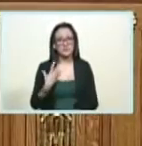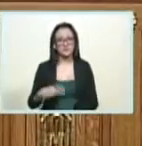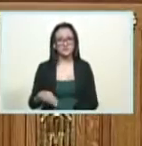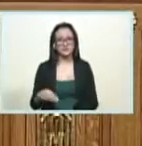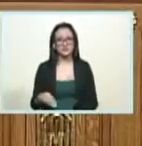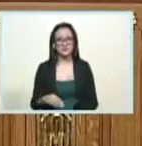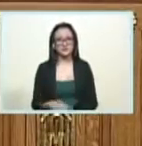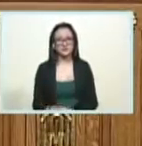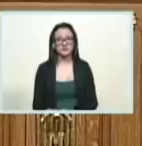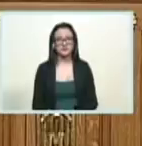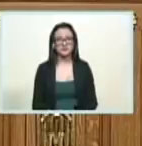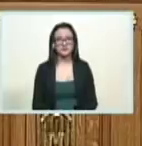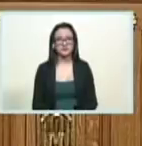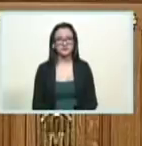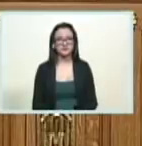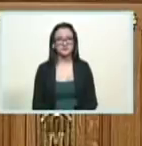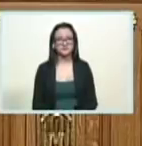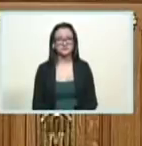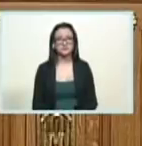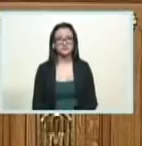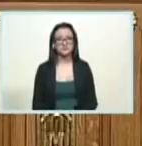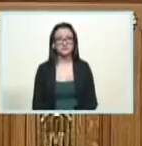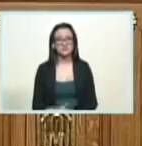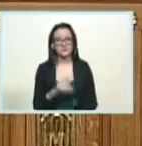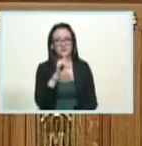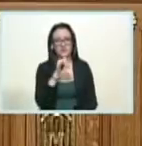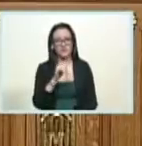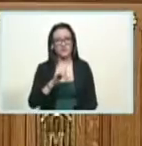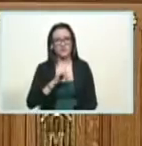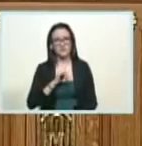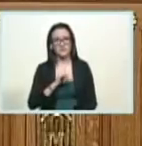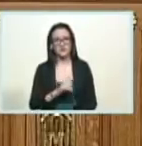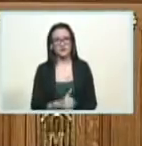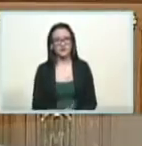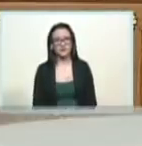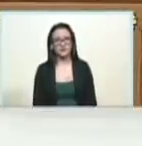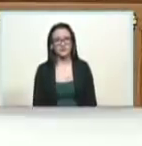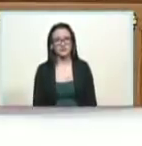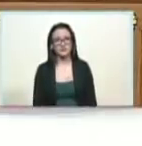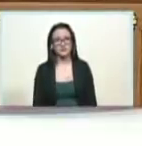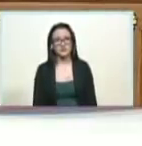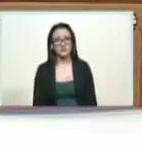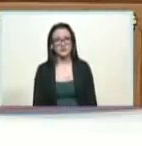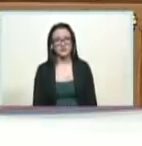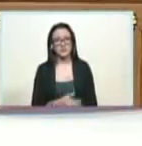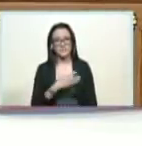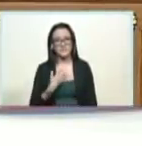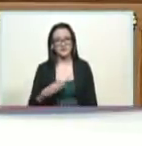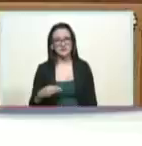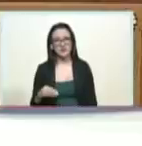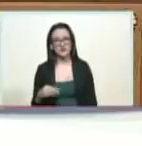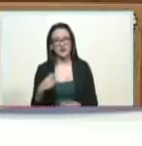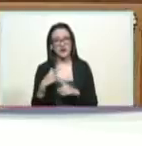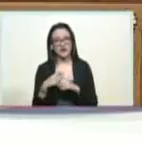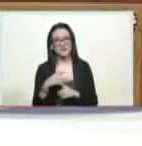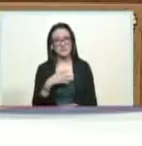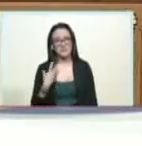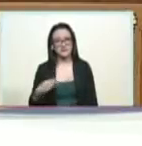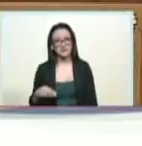presidenciales. Cuando fui informado por los presidentes y el